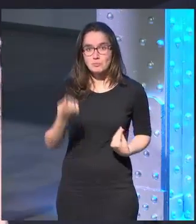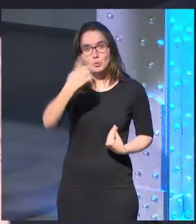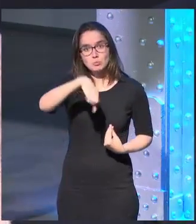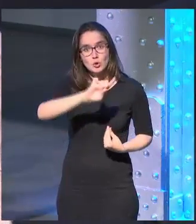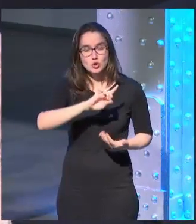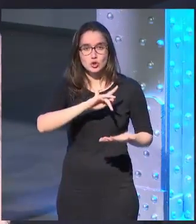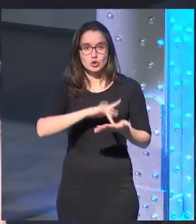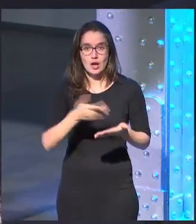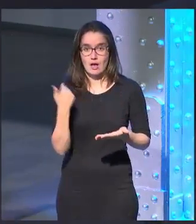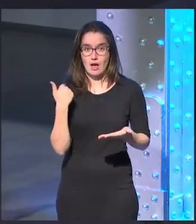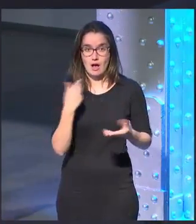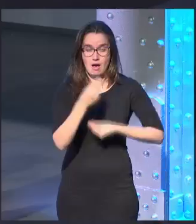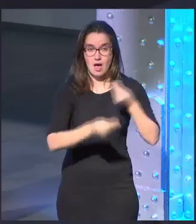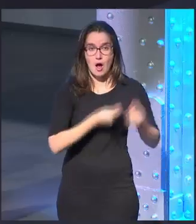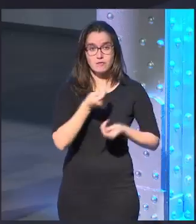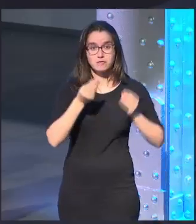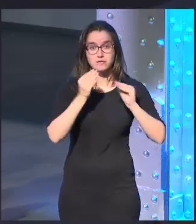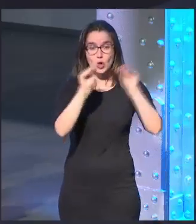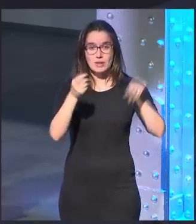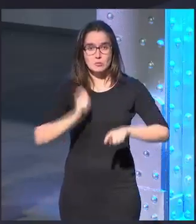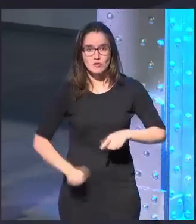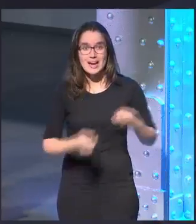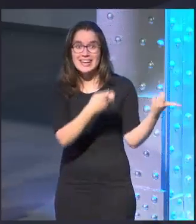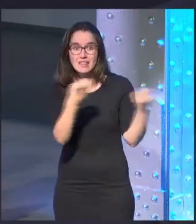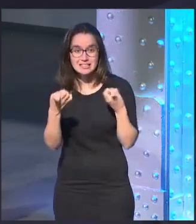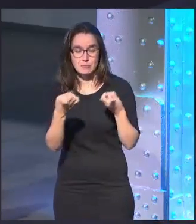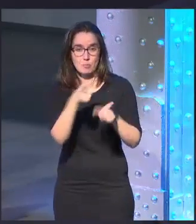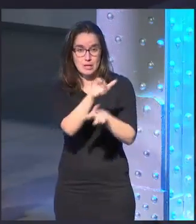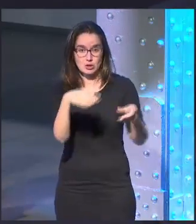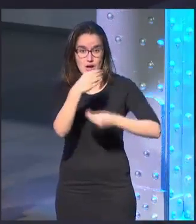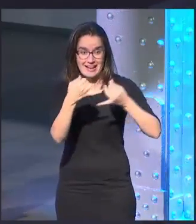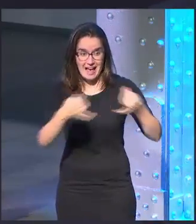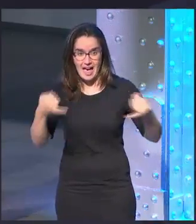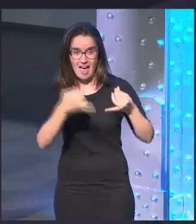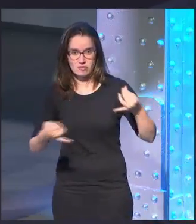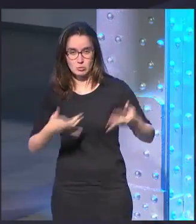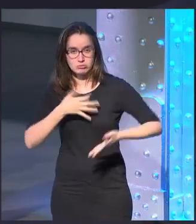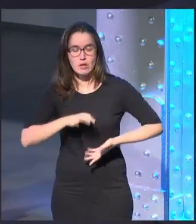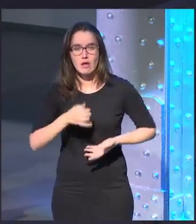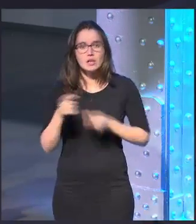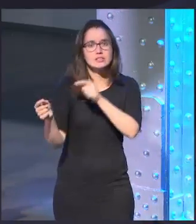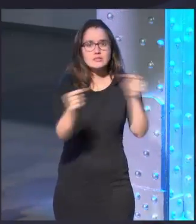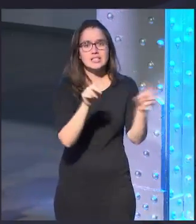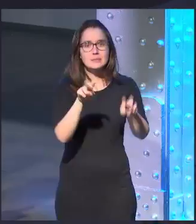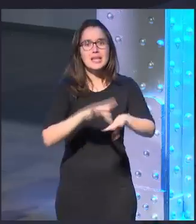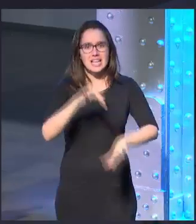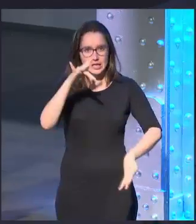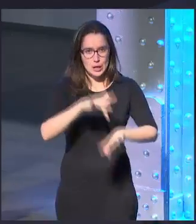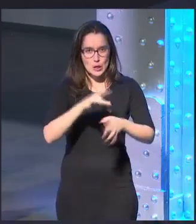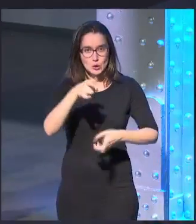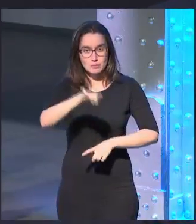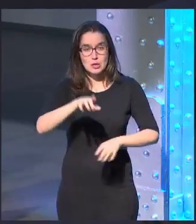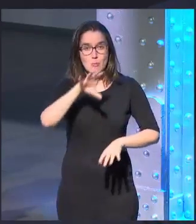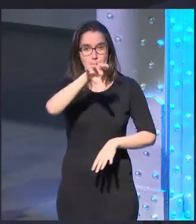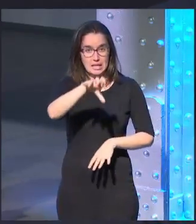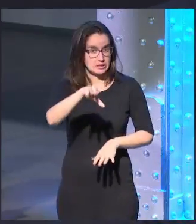vosotros fuisteis ahí a decir, oye, es que necesitamos gente que cable, efectivamente, porque podríamos también debatir de la digitalización en un